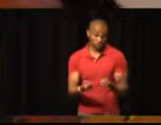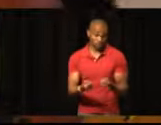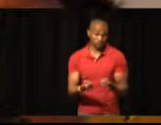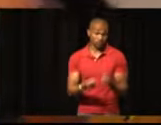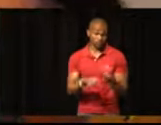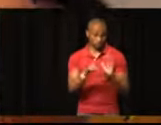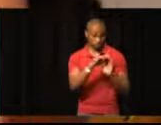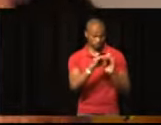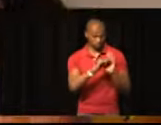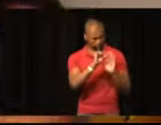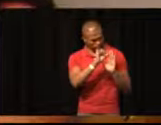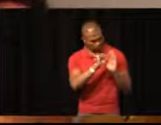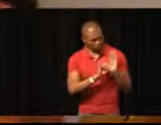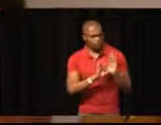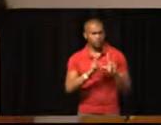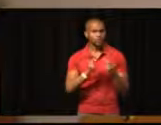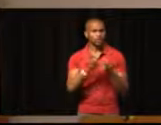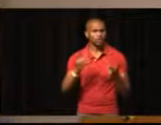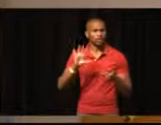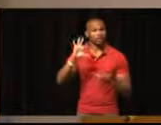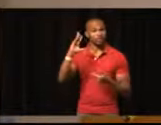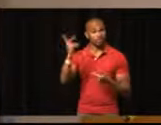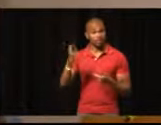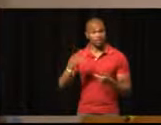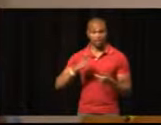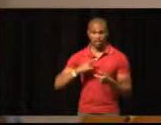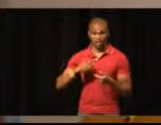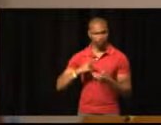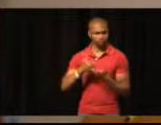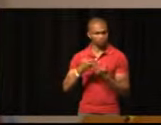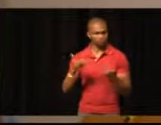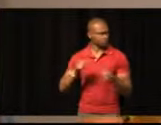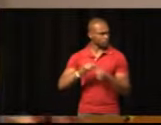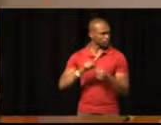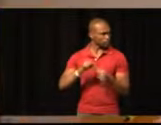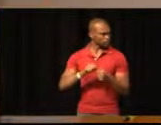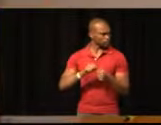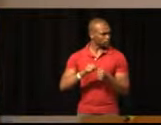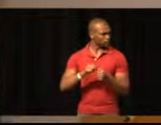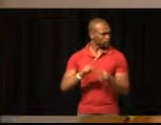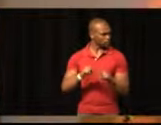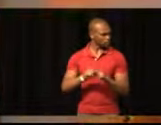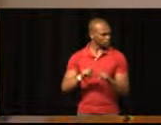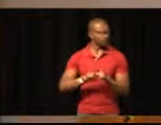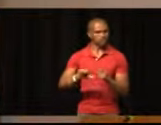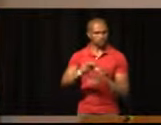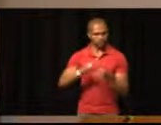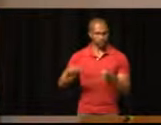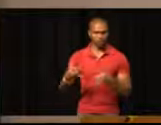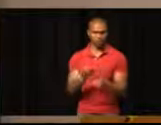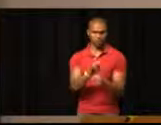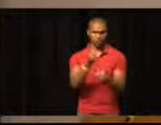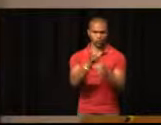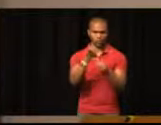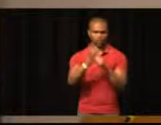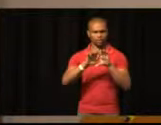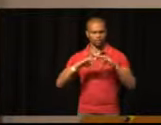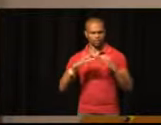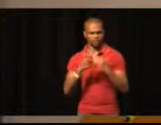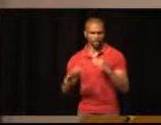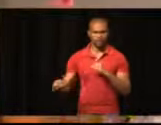las condiciones para que todo esto ocurriese, desde la renovación, construcción de